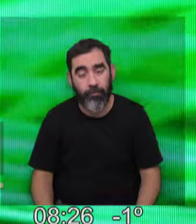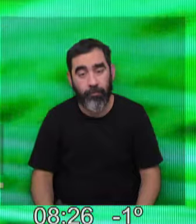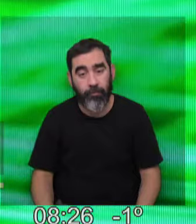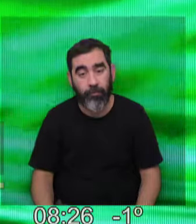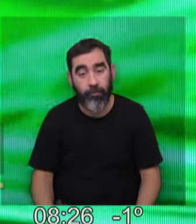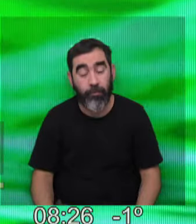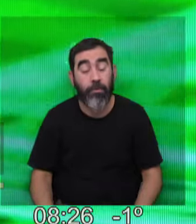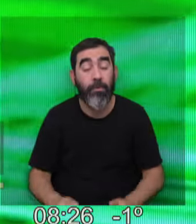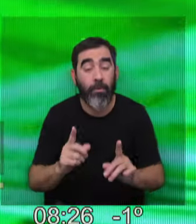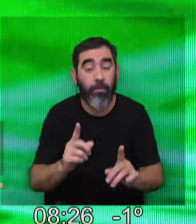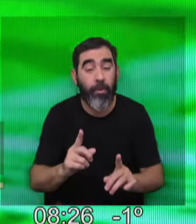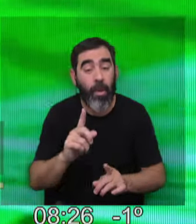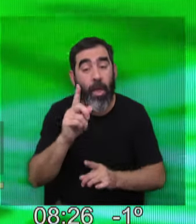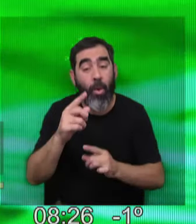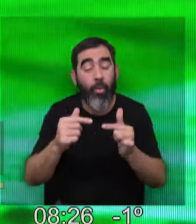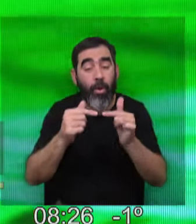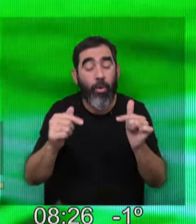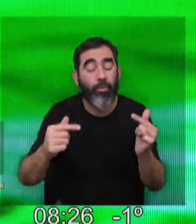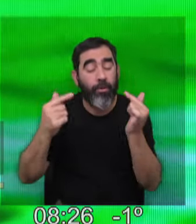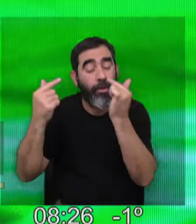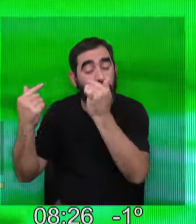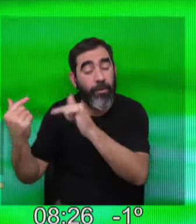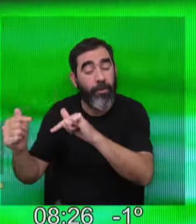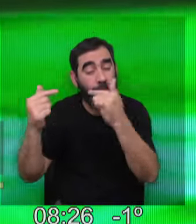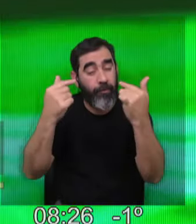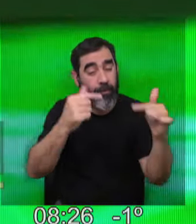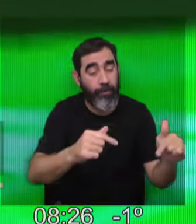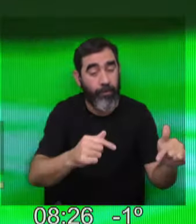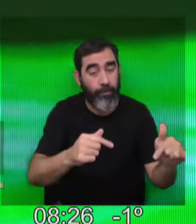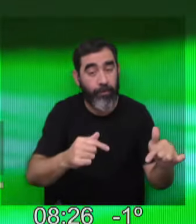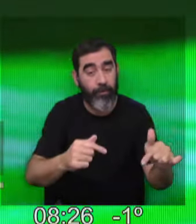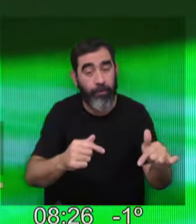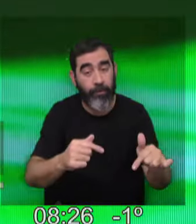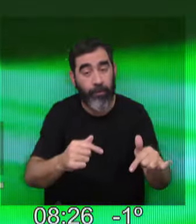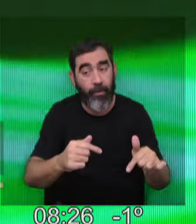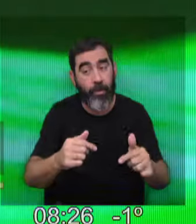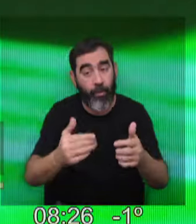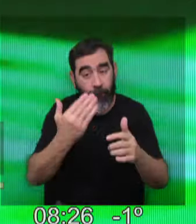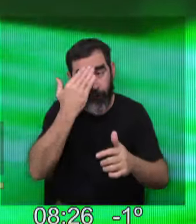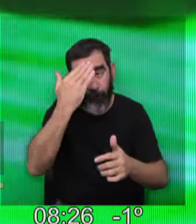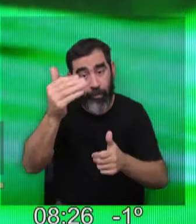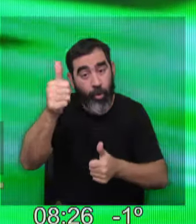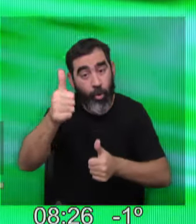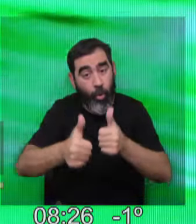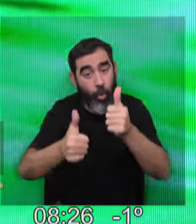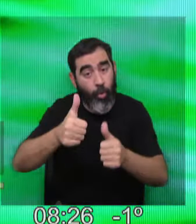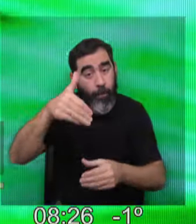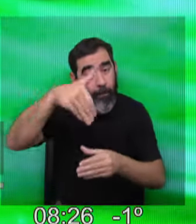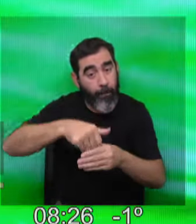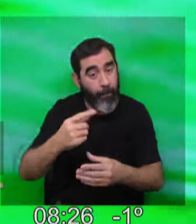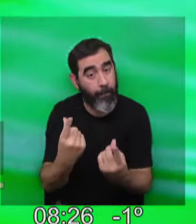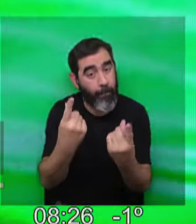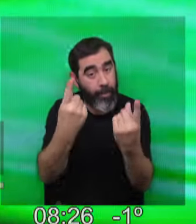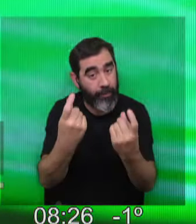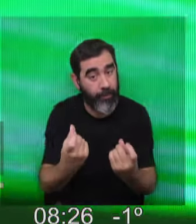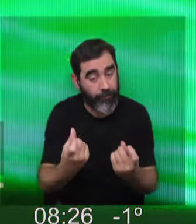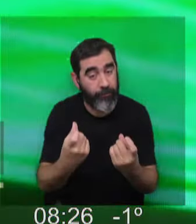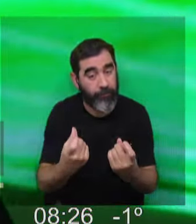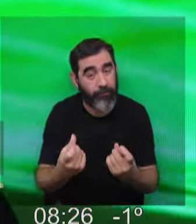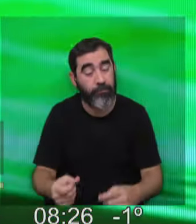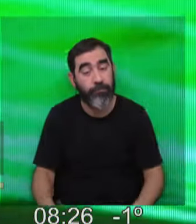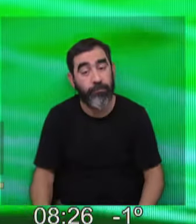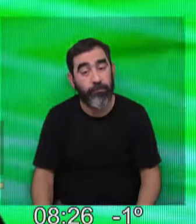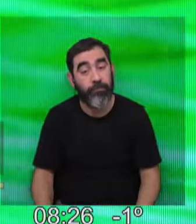esta vez había algunas cosas distintas. Primero, el Frente tenía una competencia interna fuerte, con lo cual